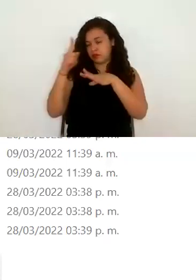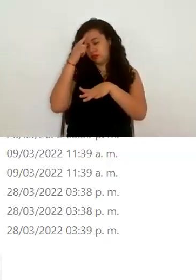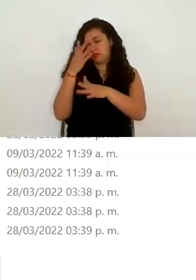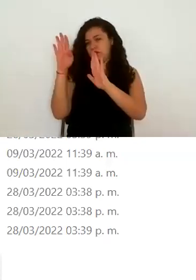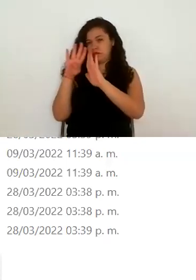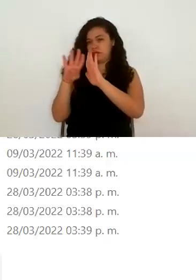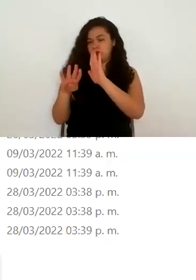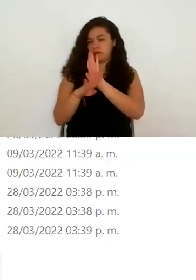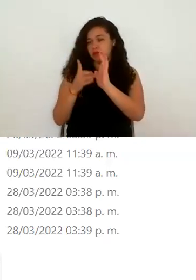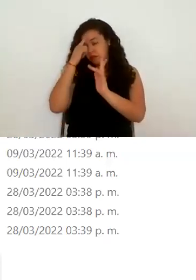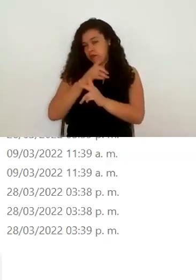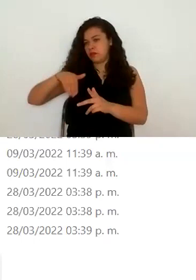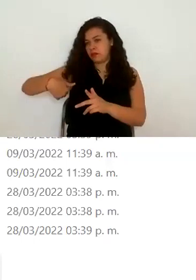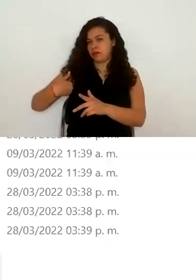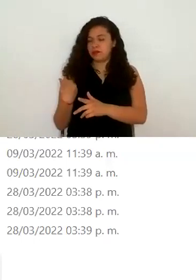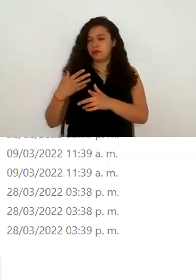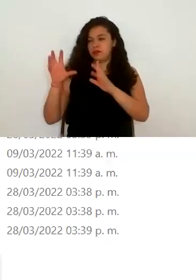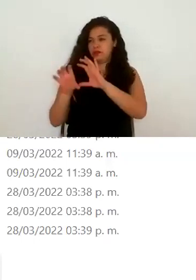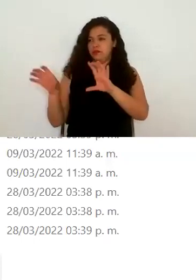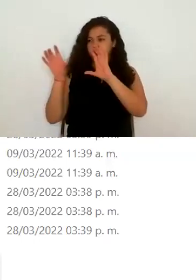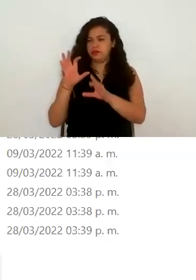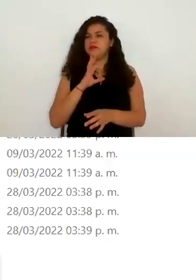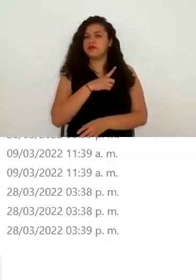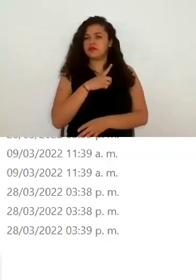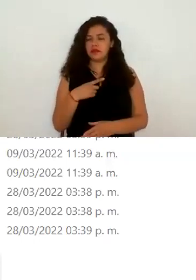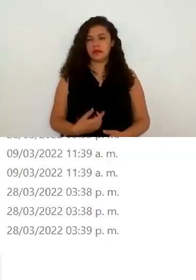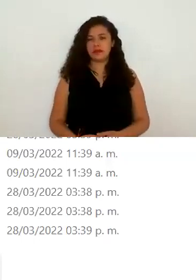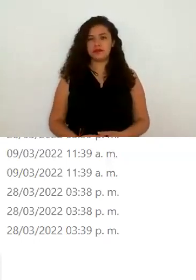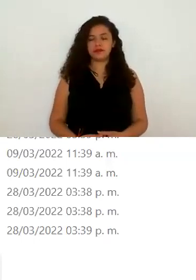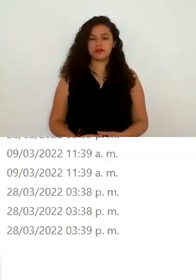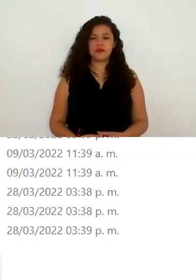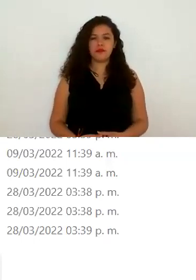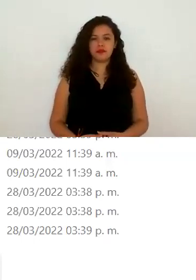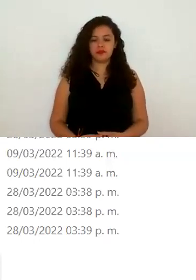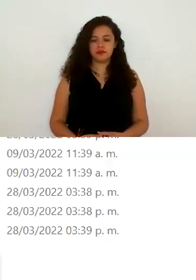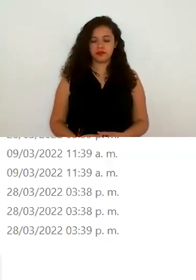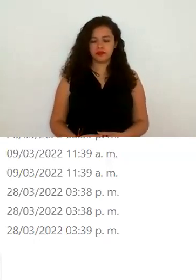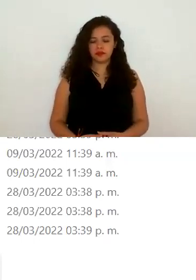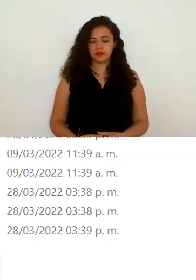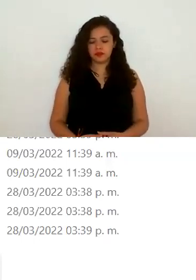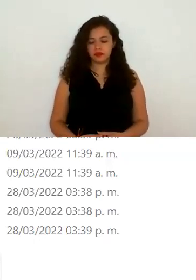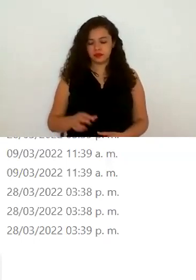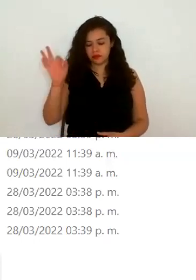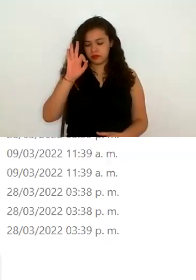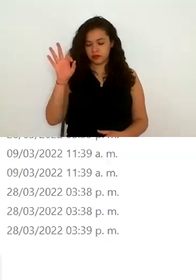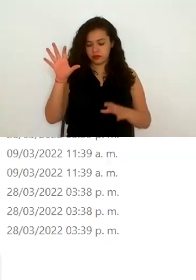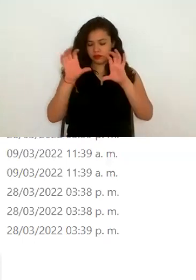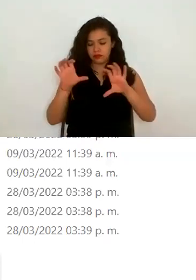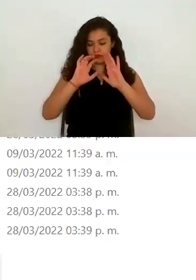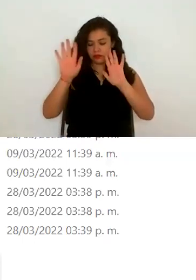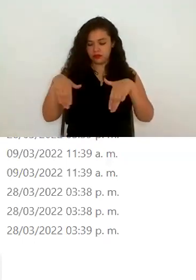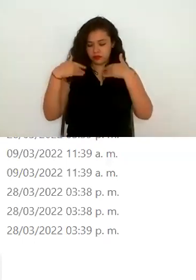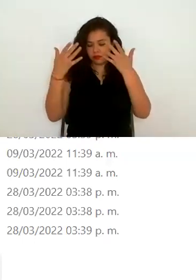hacer resguardos de documentos electrónicos. Puede ser que tengan un disco duro externo